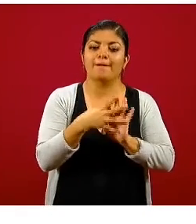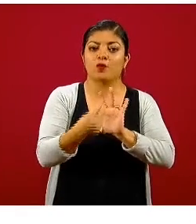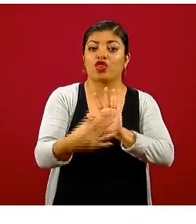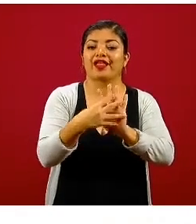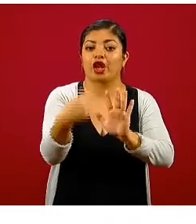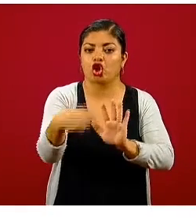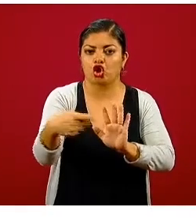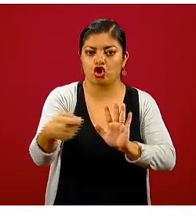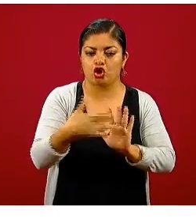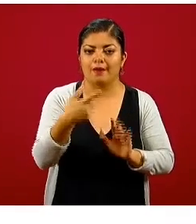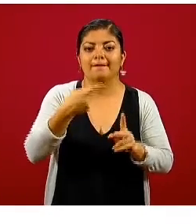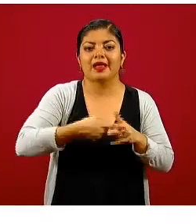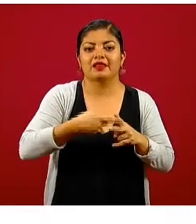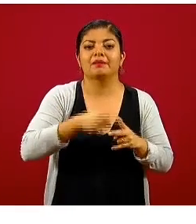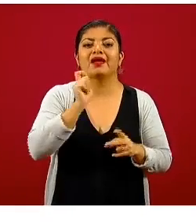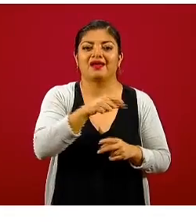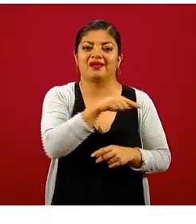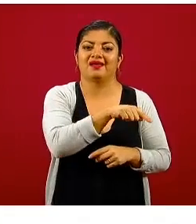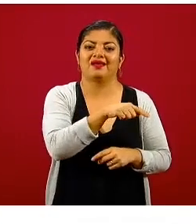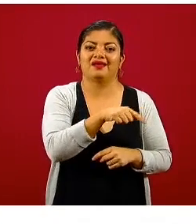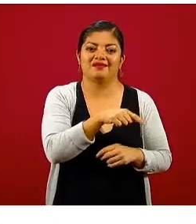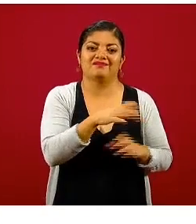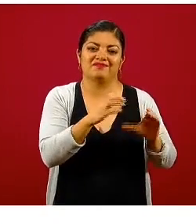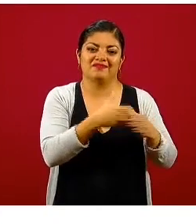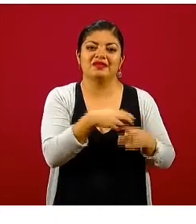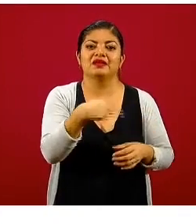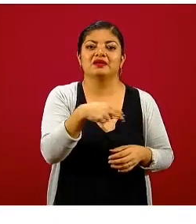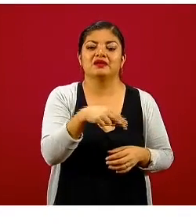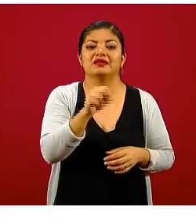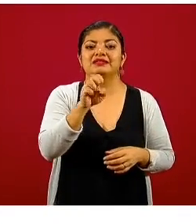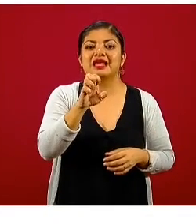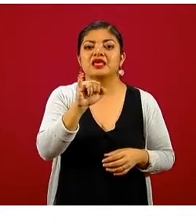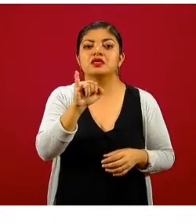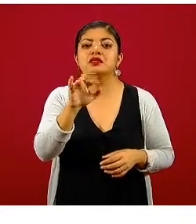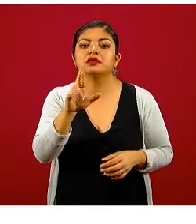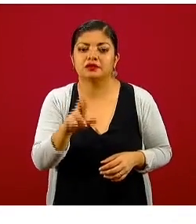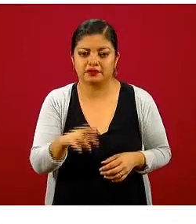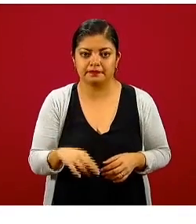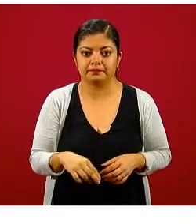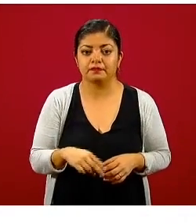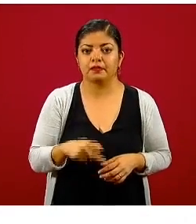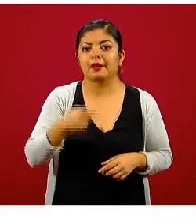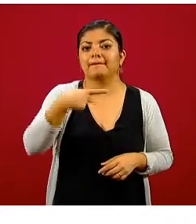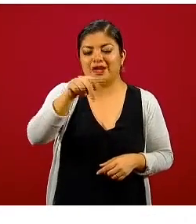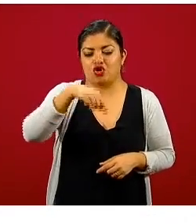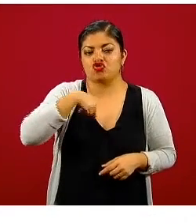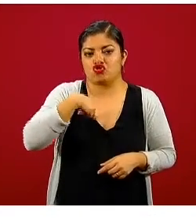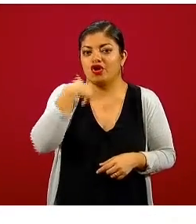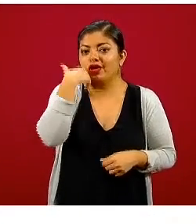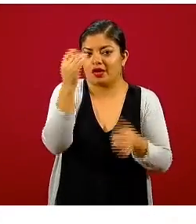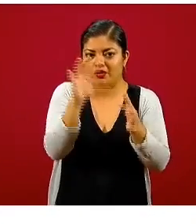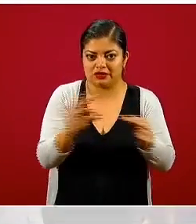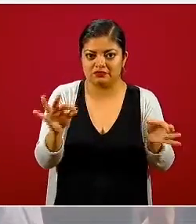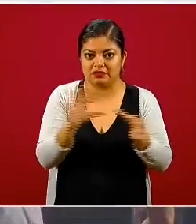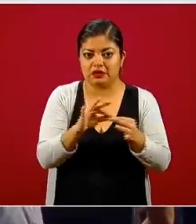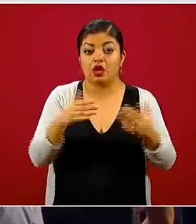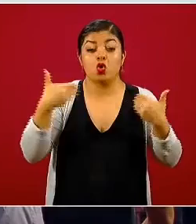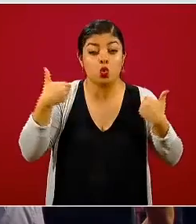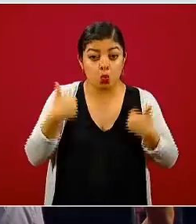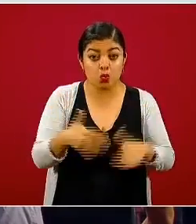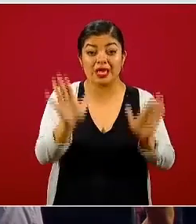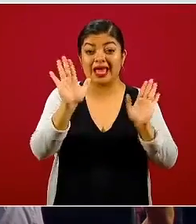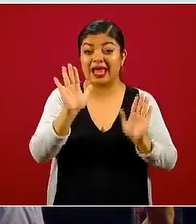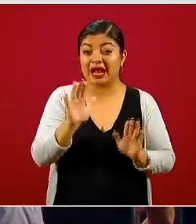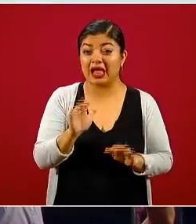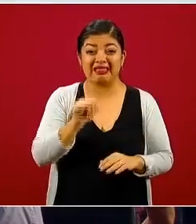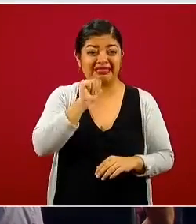en epidemiología matemática, se le llama el modelo SEIR. Pero a lo que voy es que este es lo que hubiera ocurrido si no